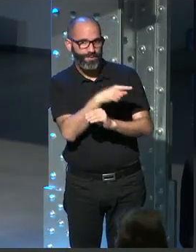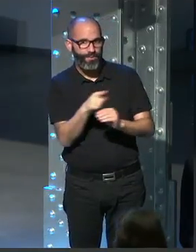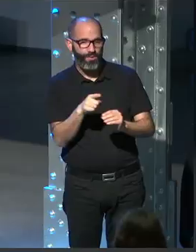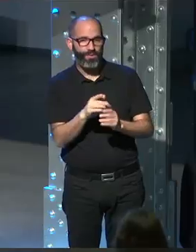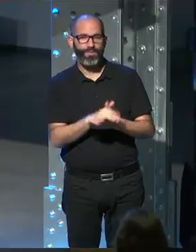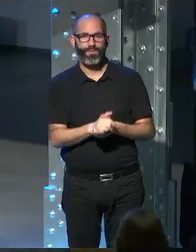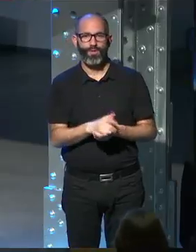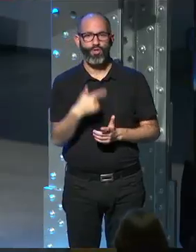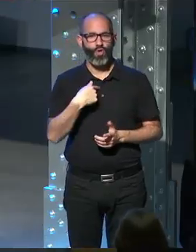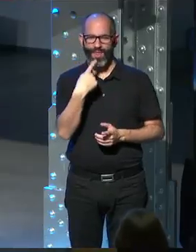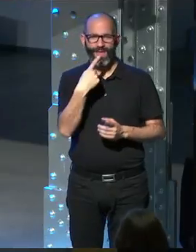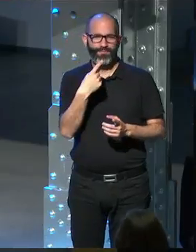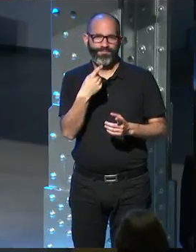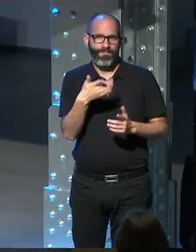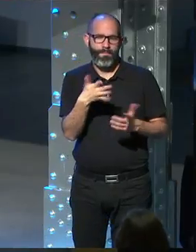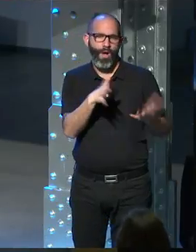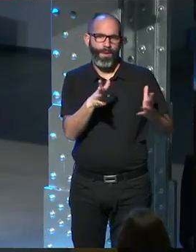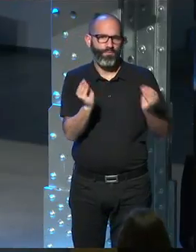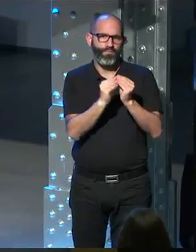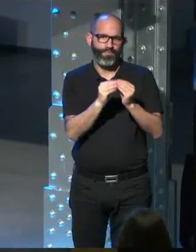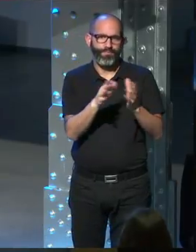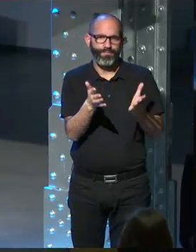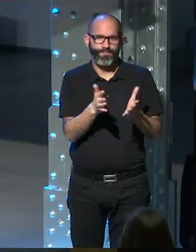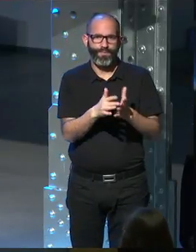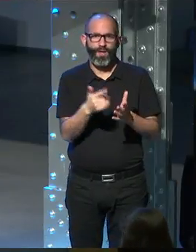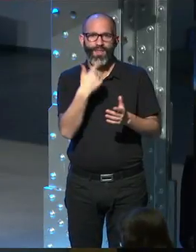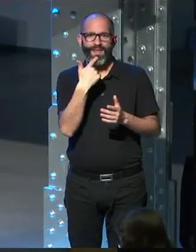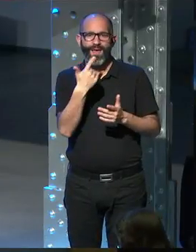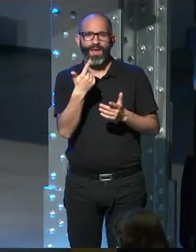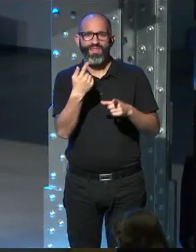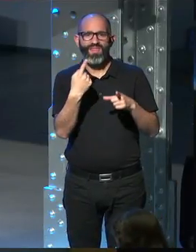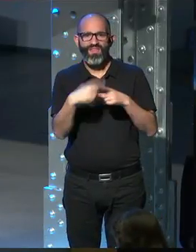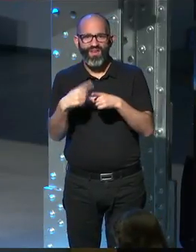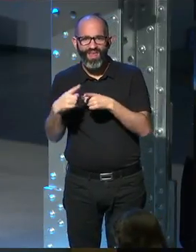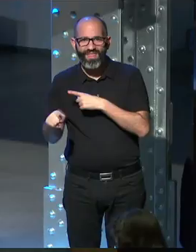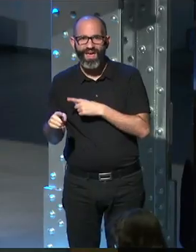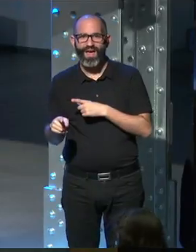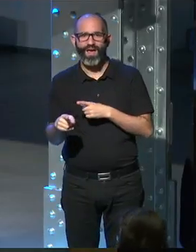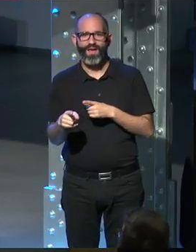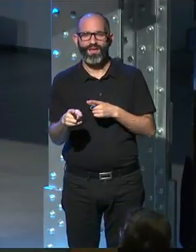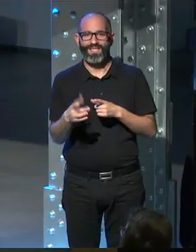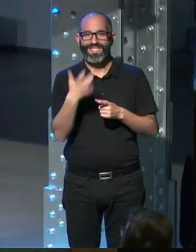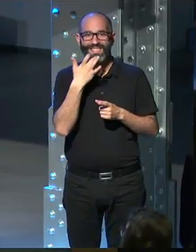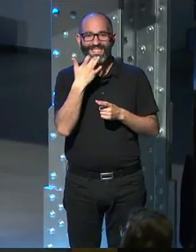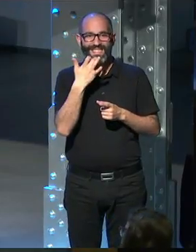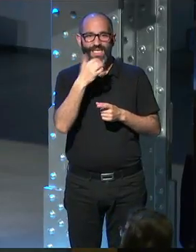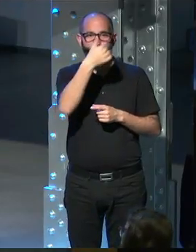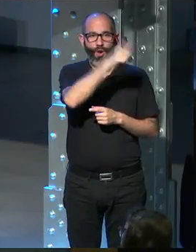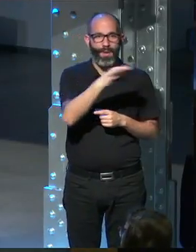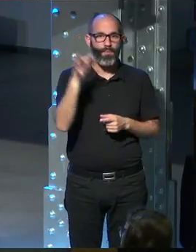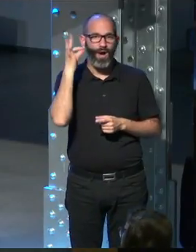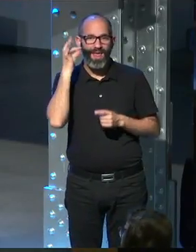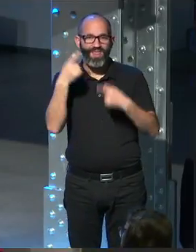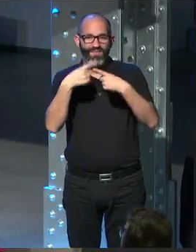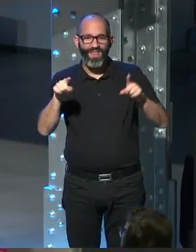diría básicamente lo mismo. Primero, que las diferencias, si las hay a nivel